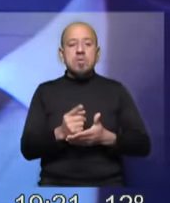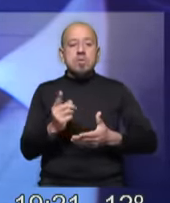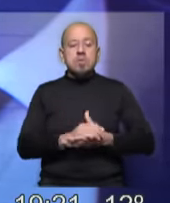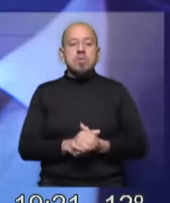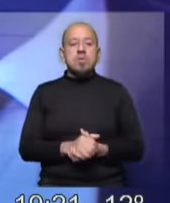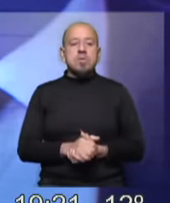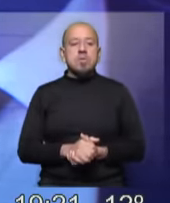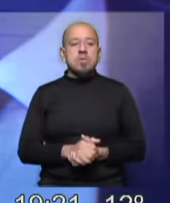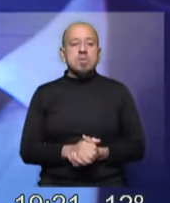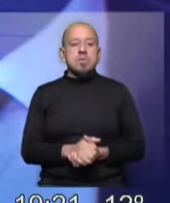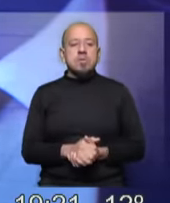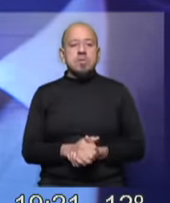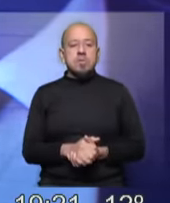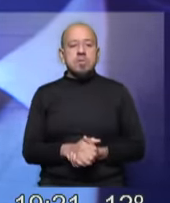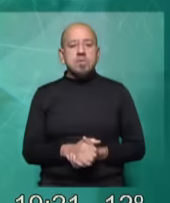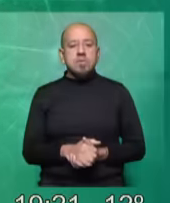Marcet.